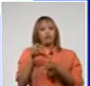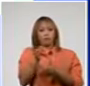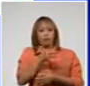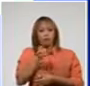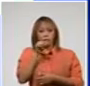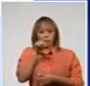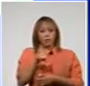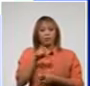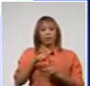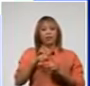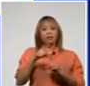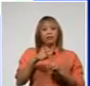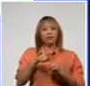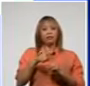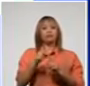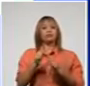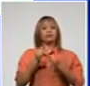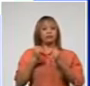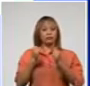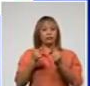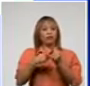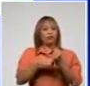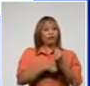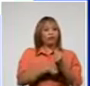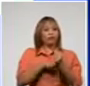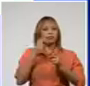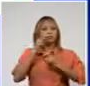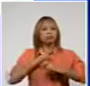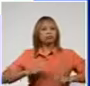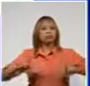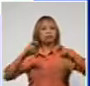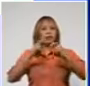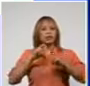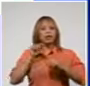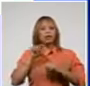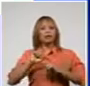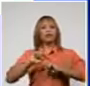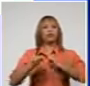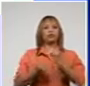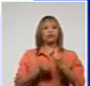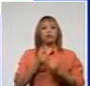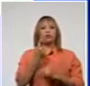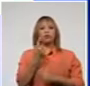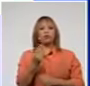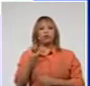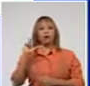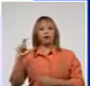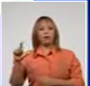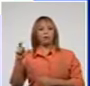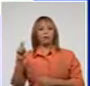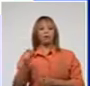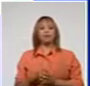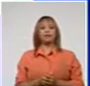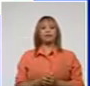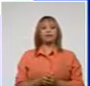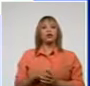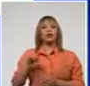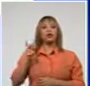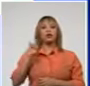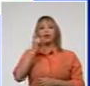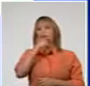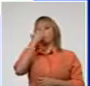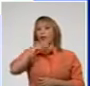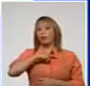que se trabaja intensamente y debe de ir al control, 1 en Camagüey, hay 9 en Ciego de